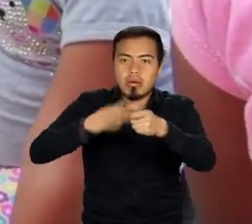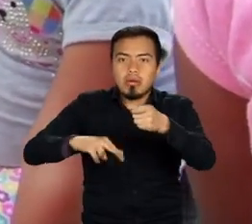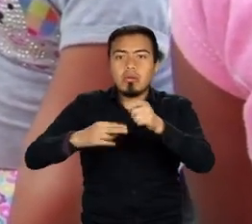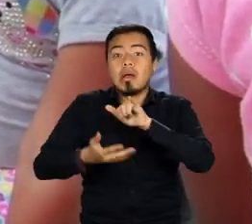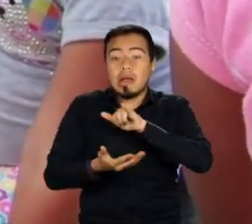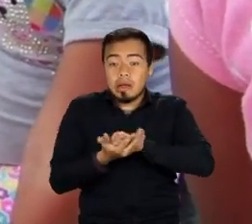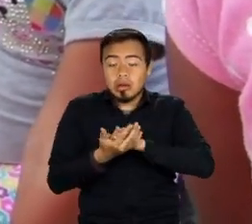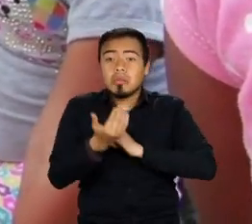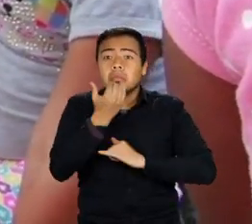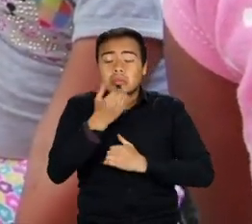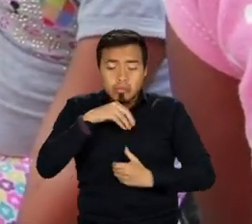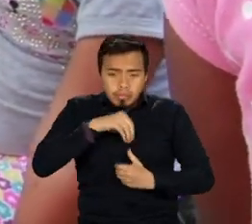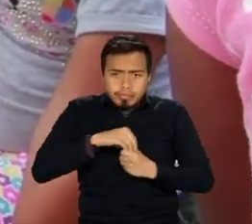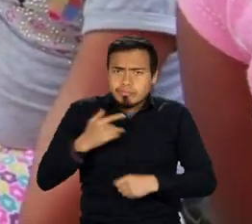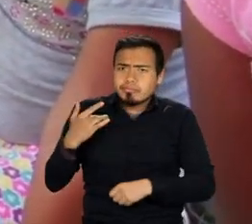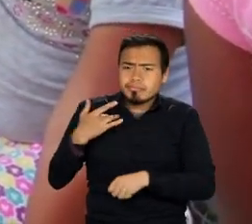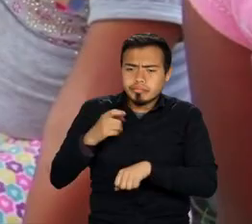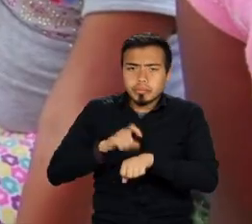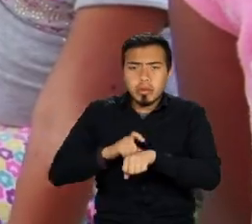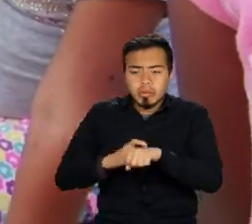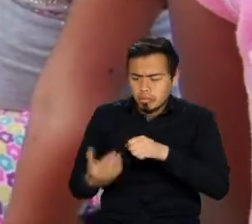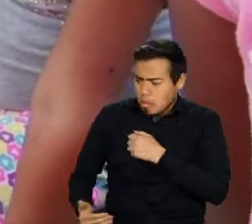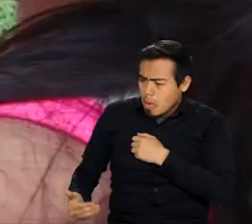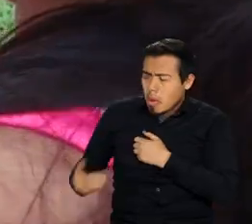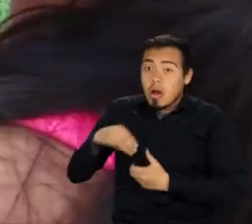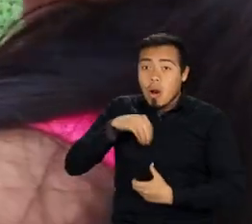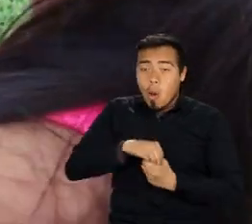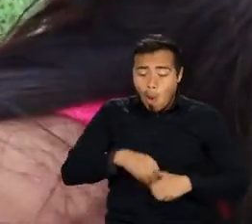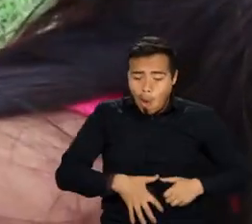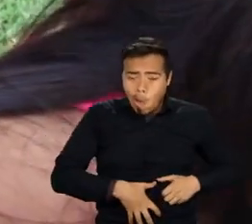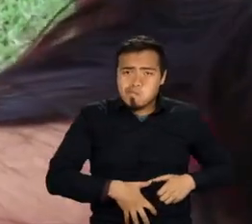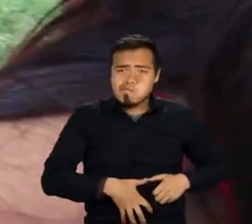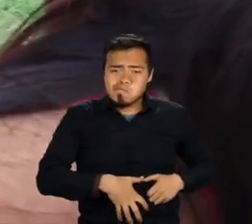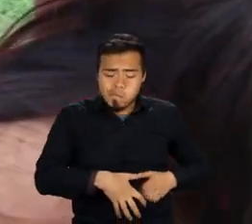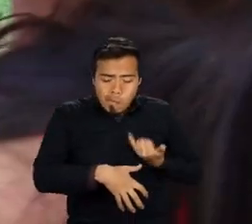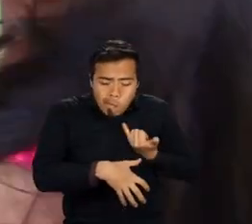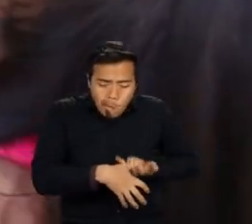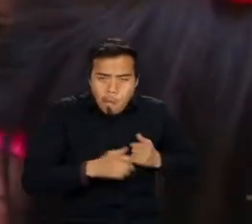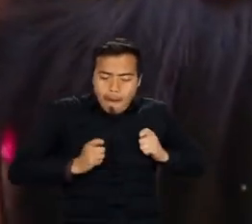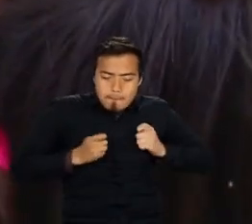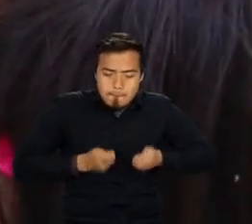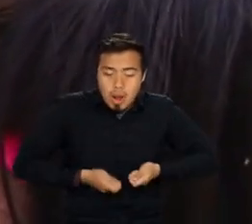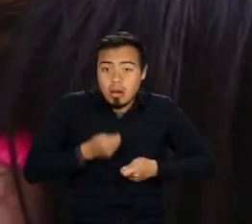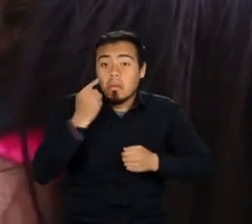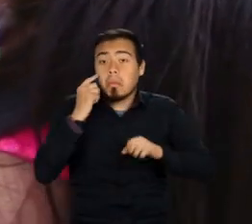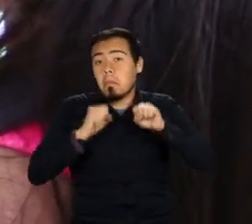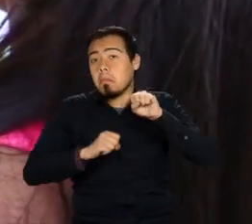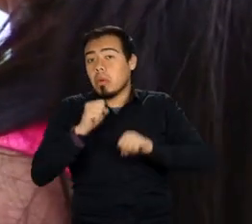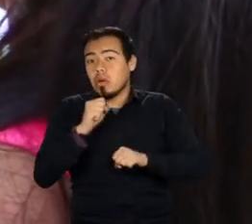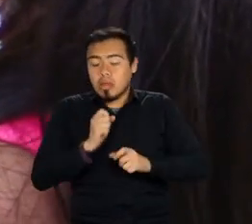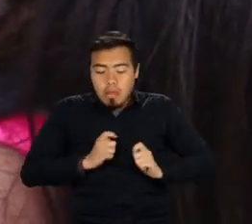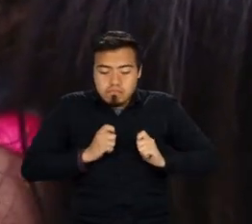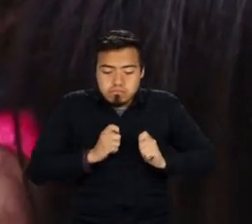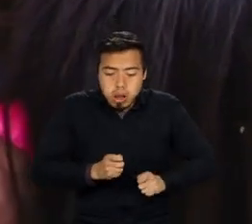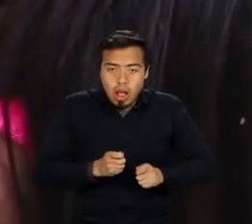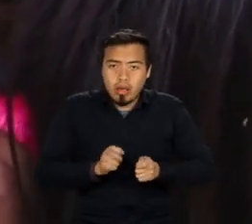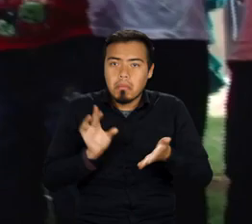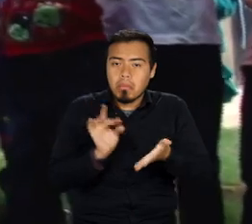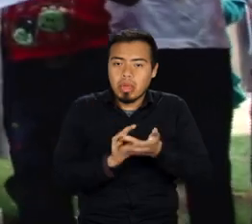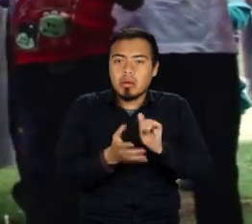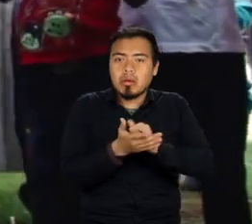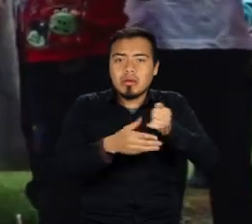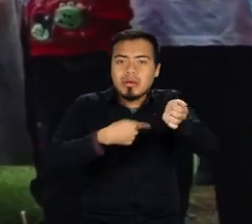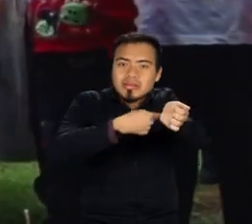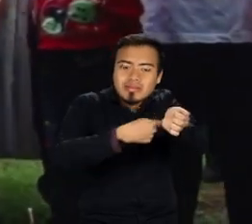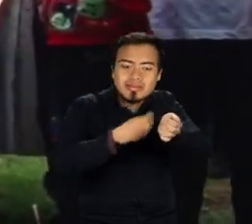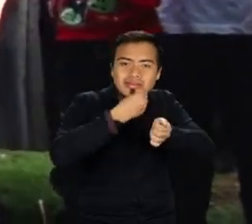genéticos que suceden durante el crecimiento temprano en el útero aumentan el riesgo de presentar leucemia. Sin embargo, no todos